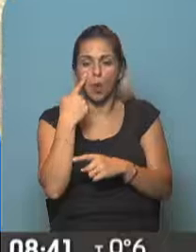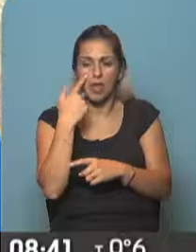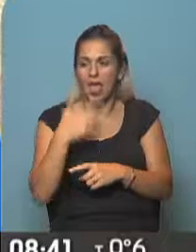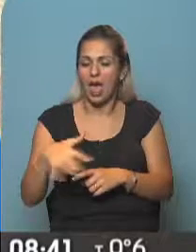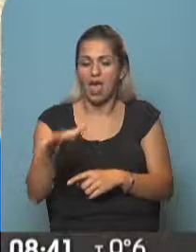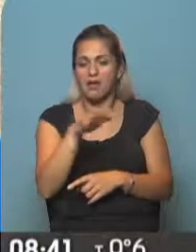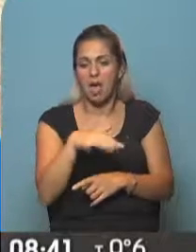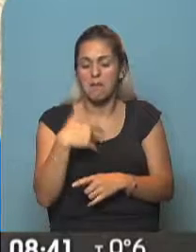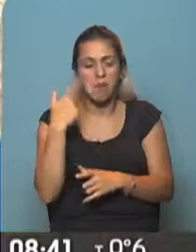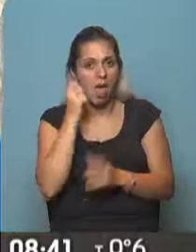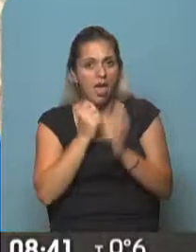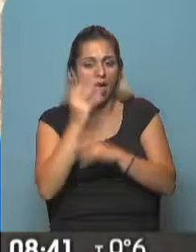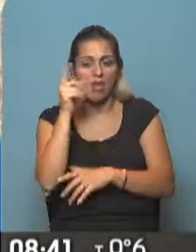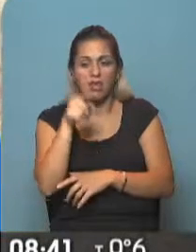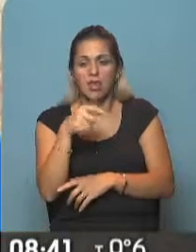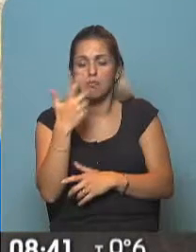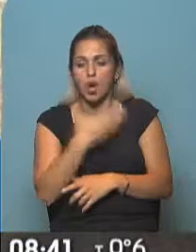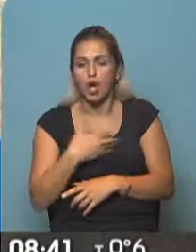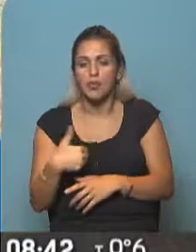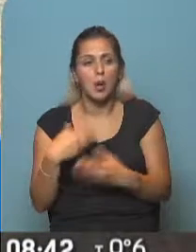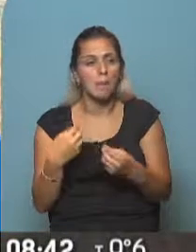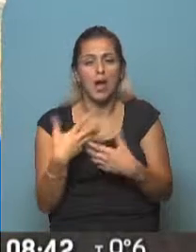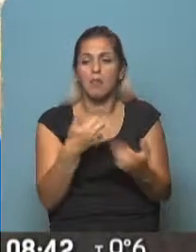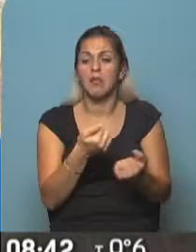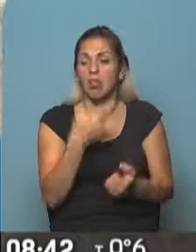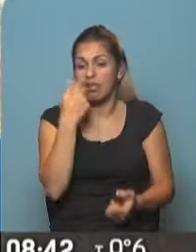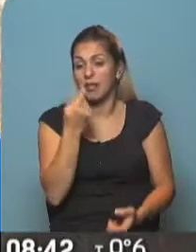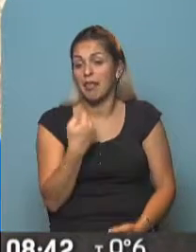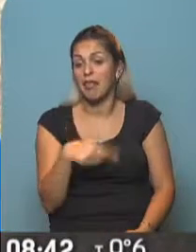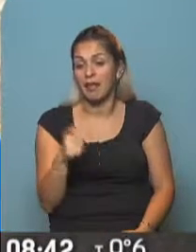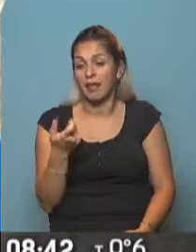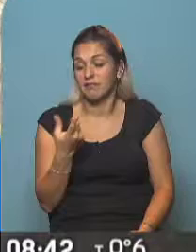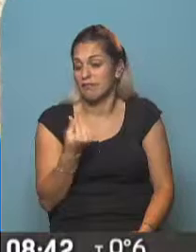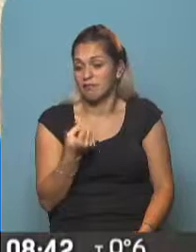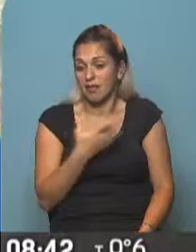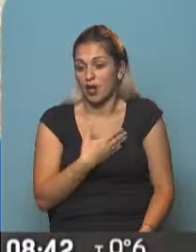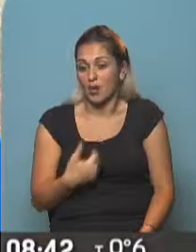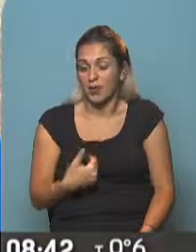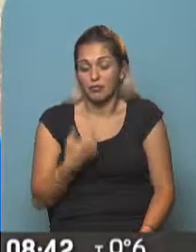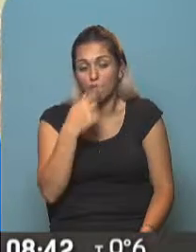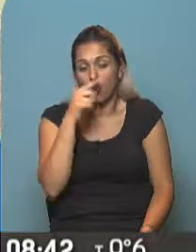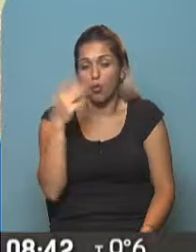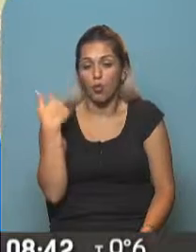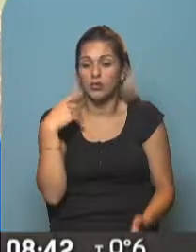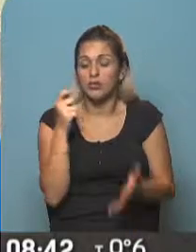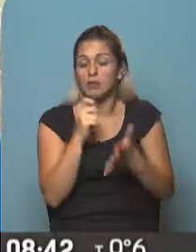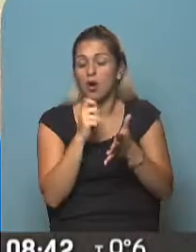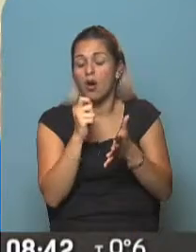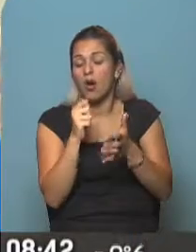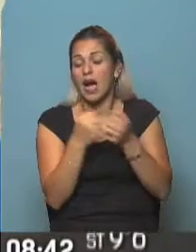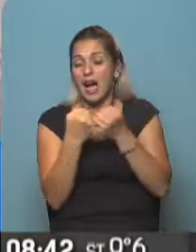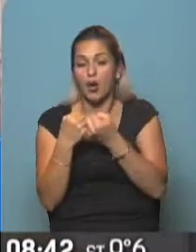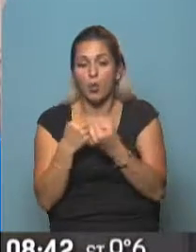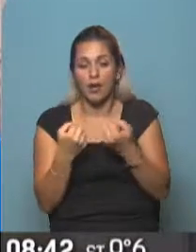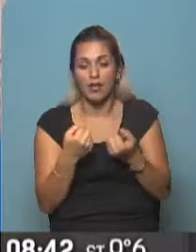y que fue creada por el gobierno para favorecer sus intereses en este último convenio colectivo de trabajo.